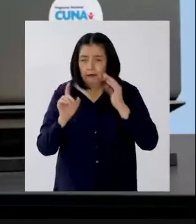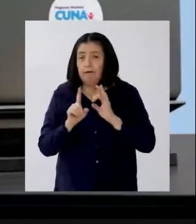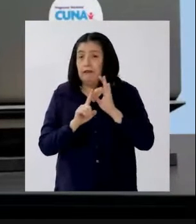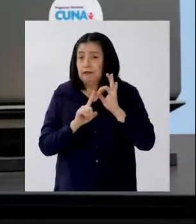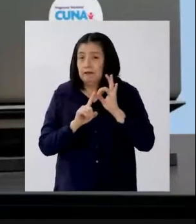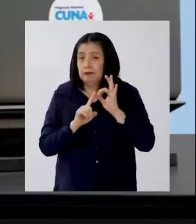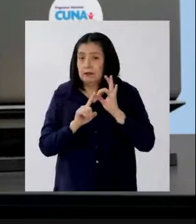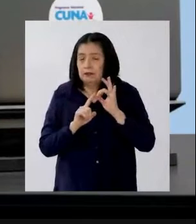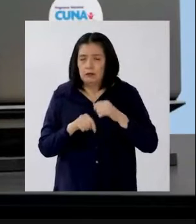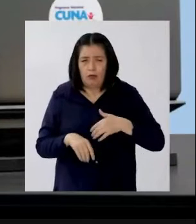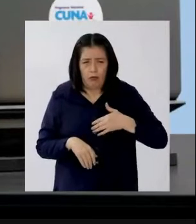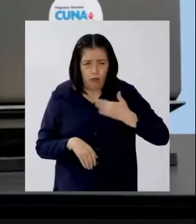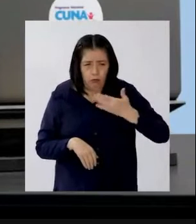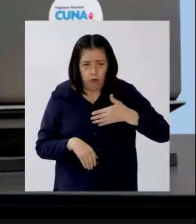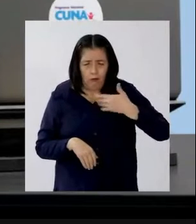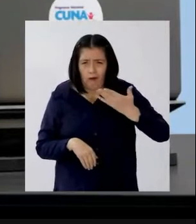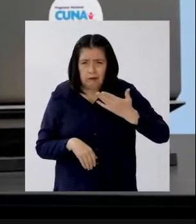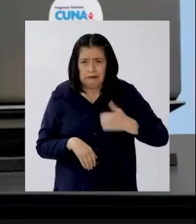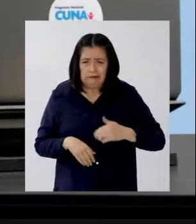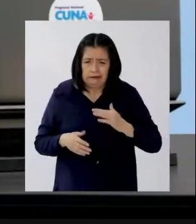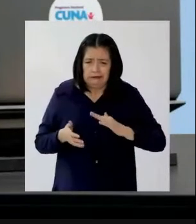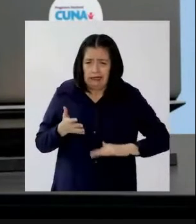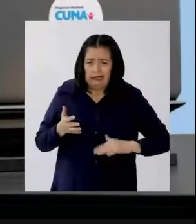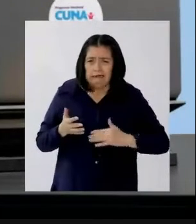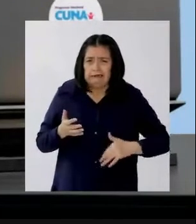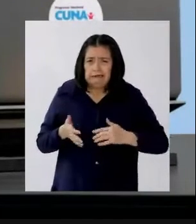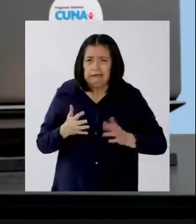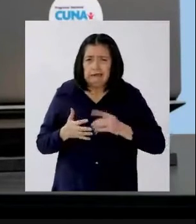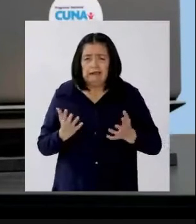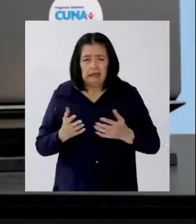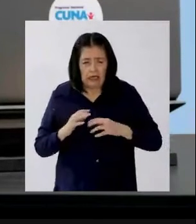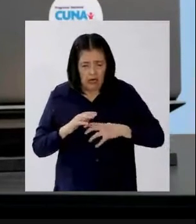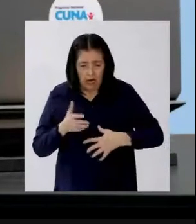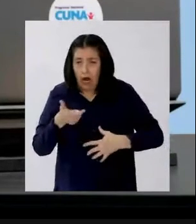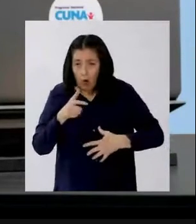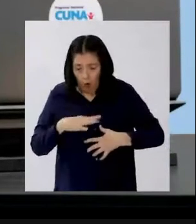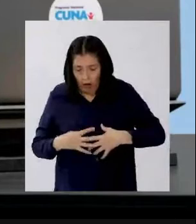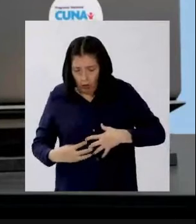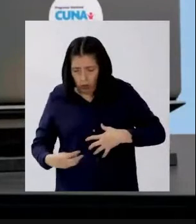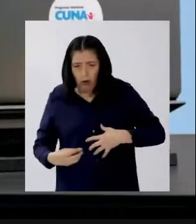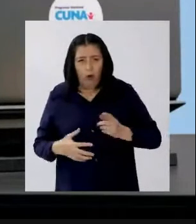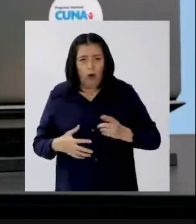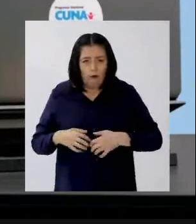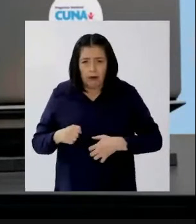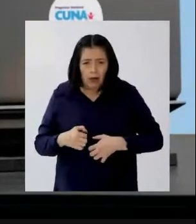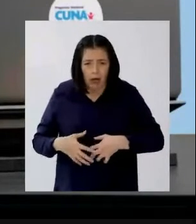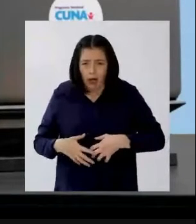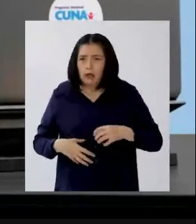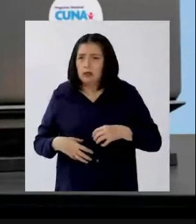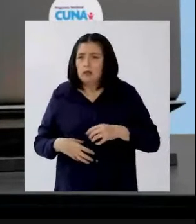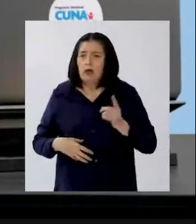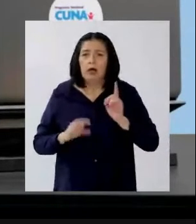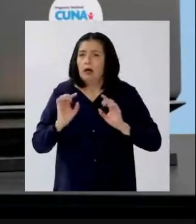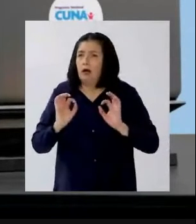fiebre, vómitos, sangrado, pérdida de líquido, tu bebé no se mueve o algún signo de